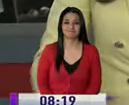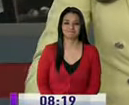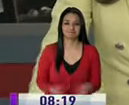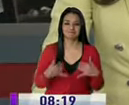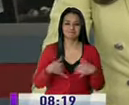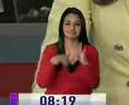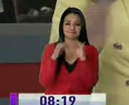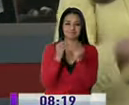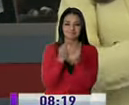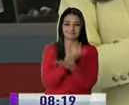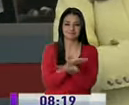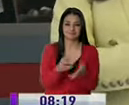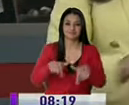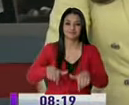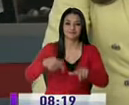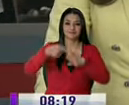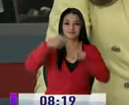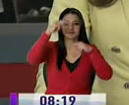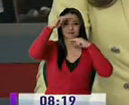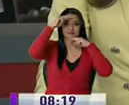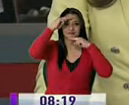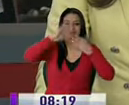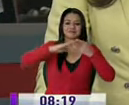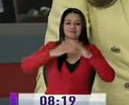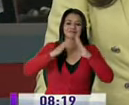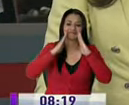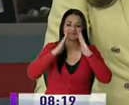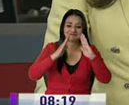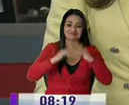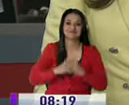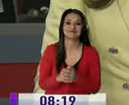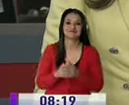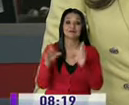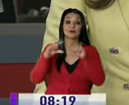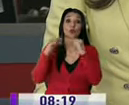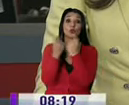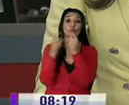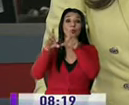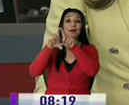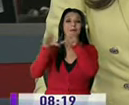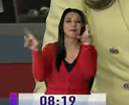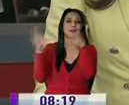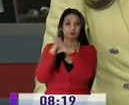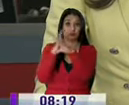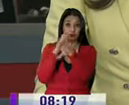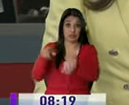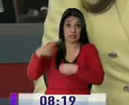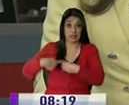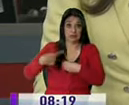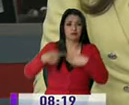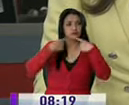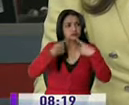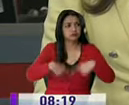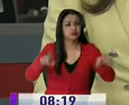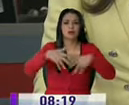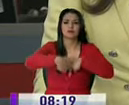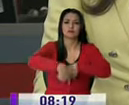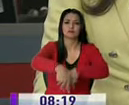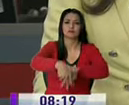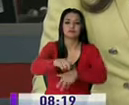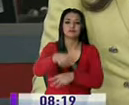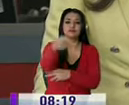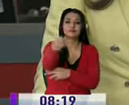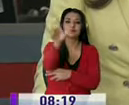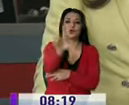Con más información en este, el primer noticiero de la comunidad, les contamos que el gremio de transportistas urbanos de Quito anuncia una movilización para este próximo